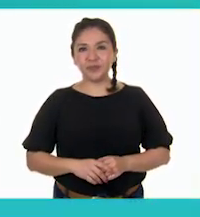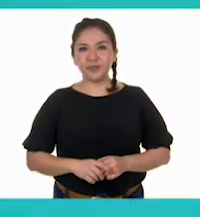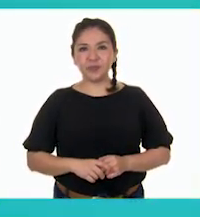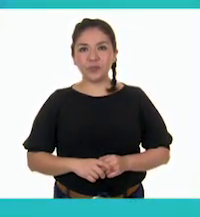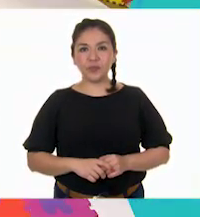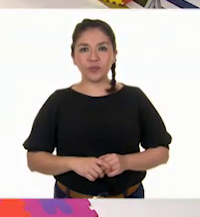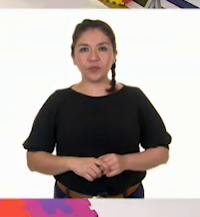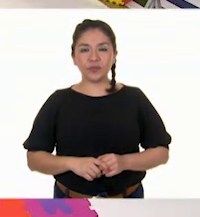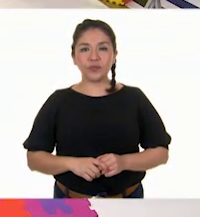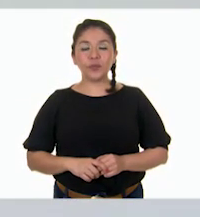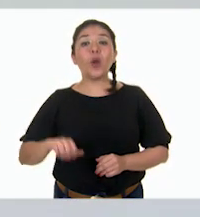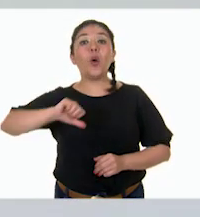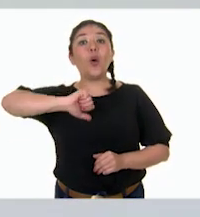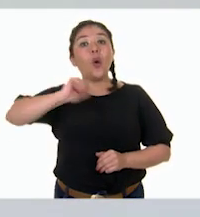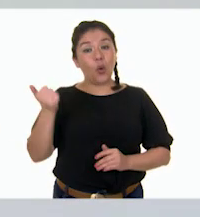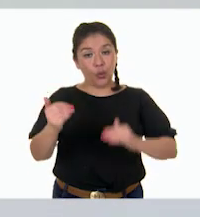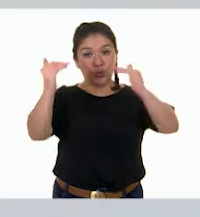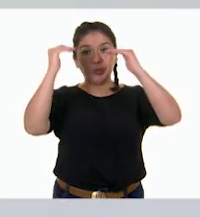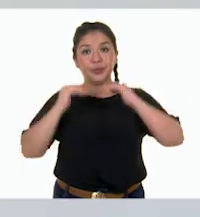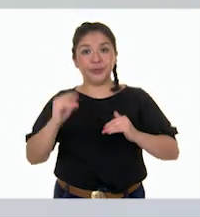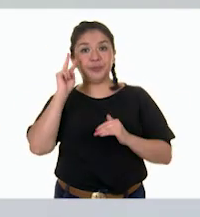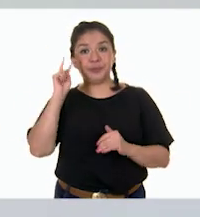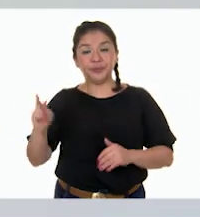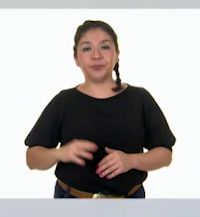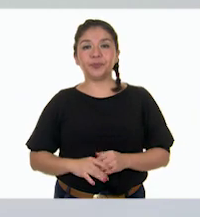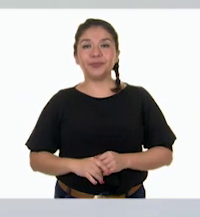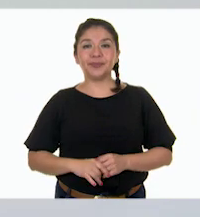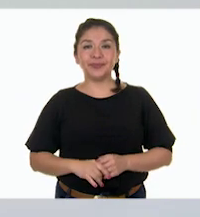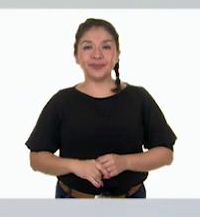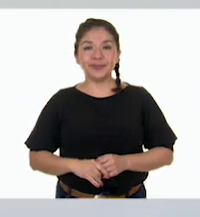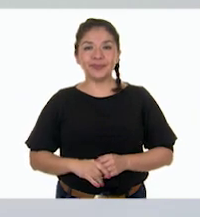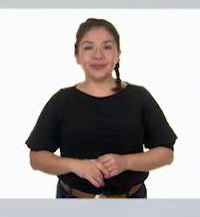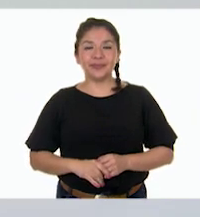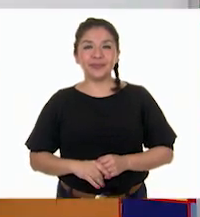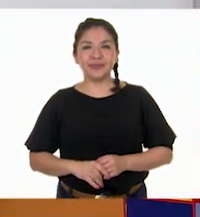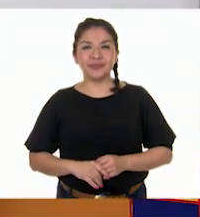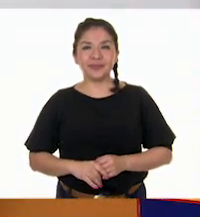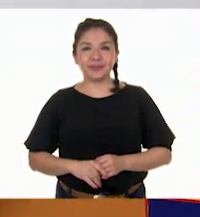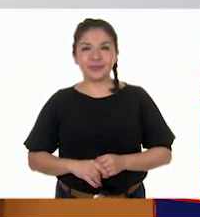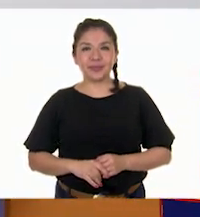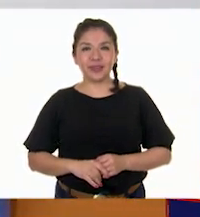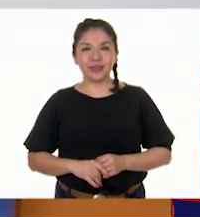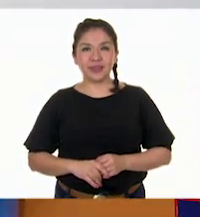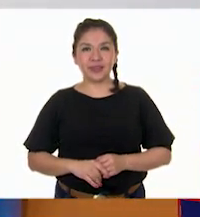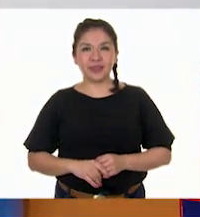Siguiente. Hace mucho tiempo.